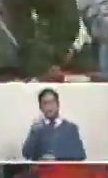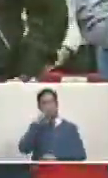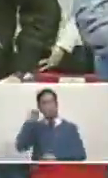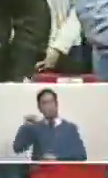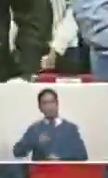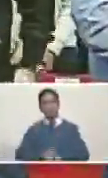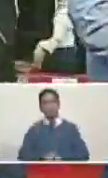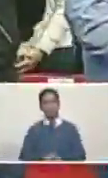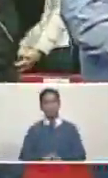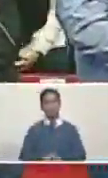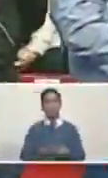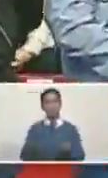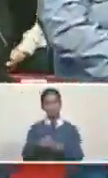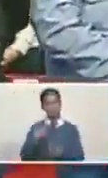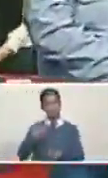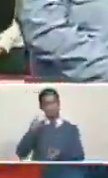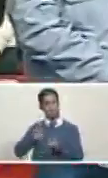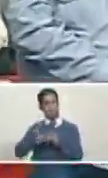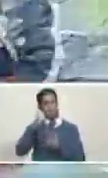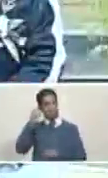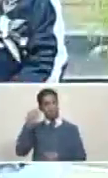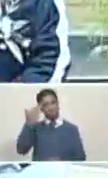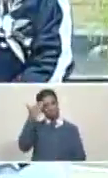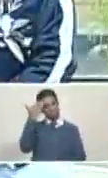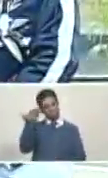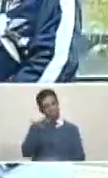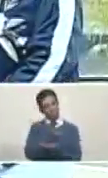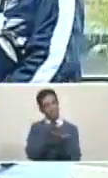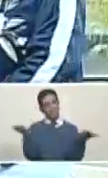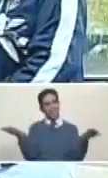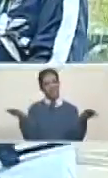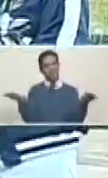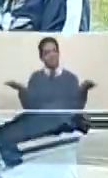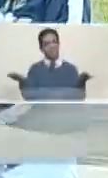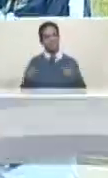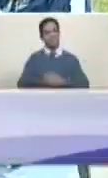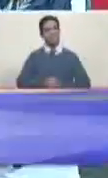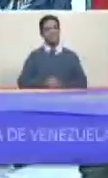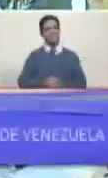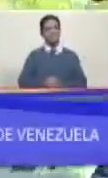Bueno, junto a Cilia le damos nuestro saludo solidario